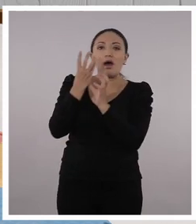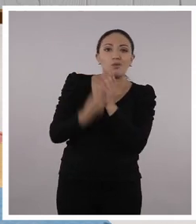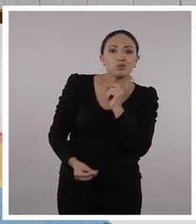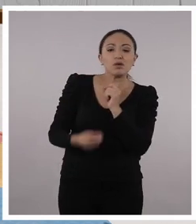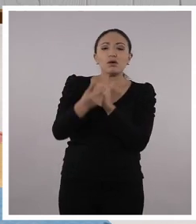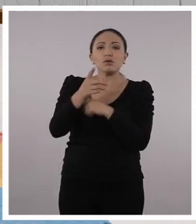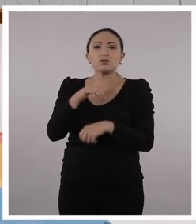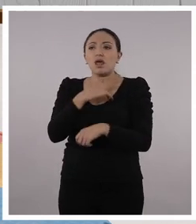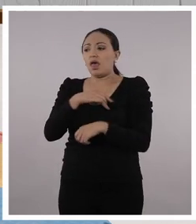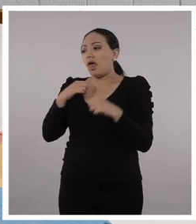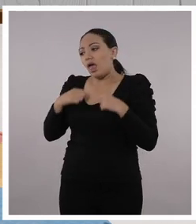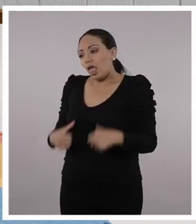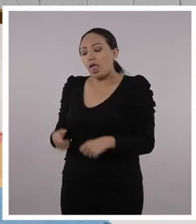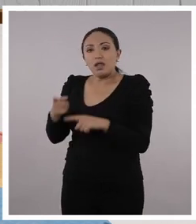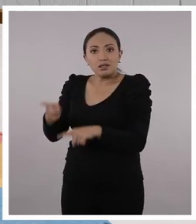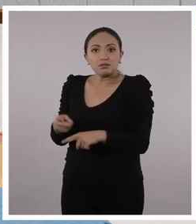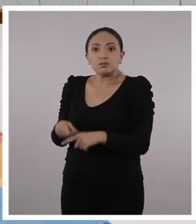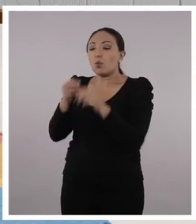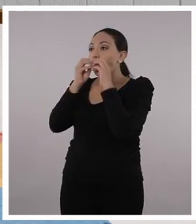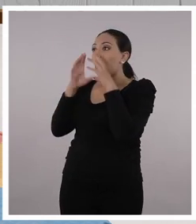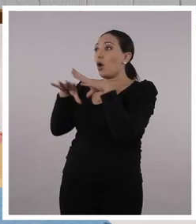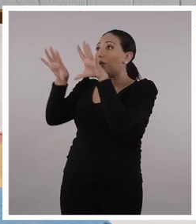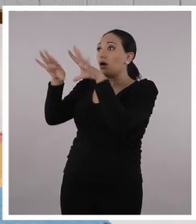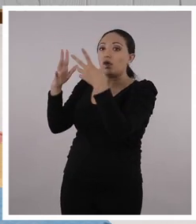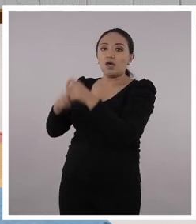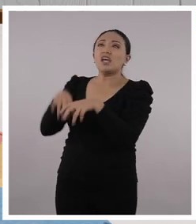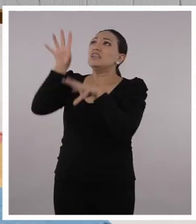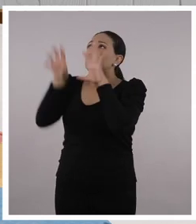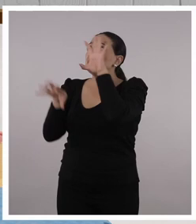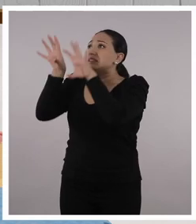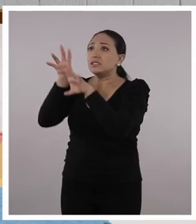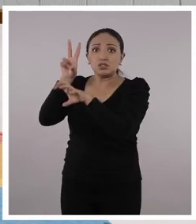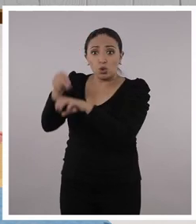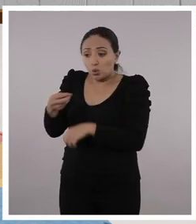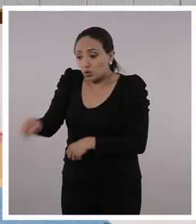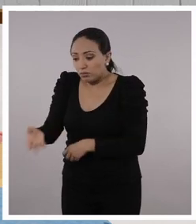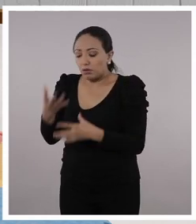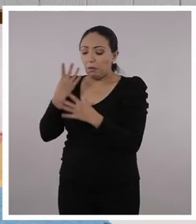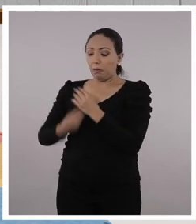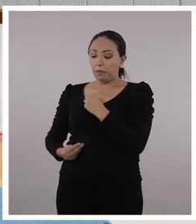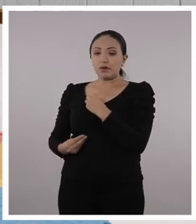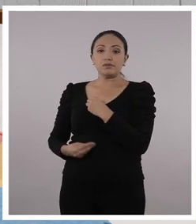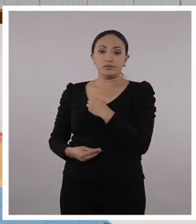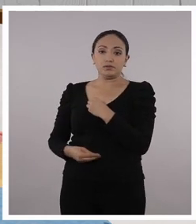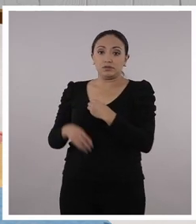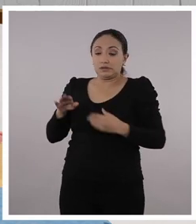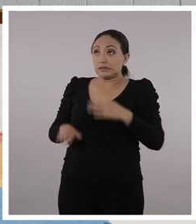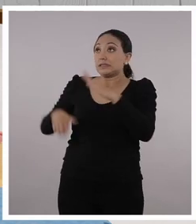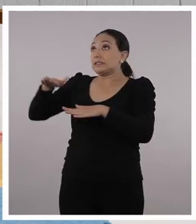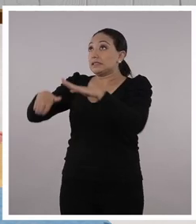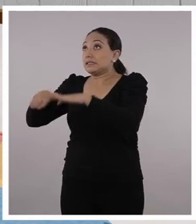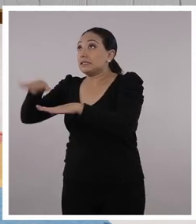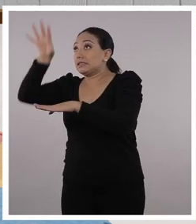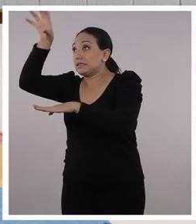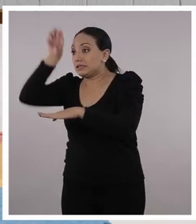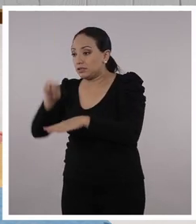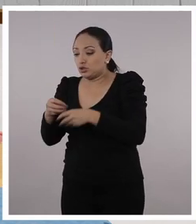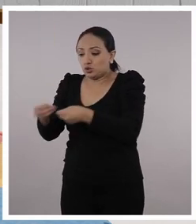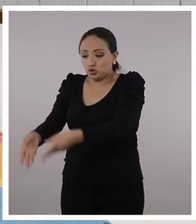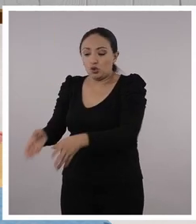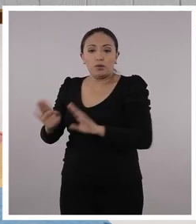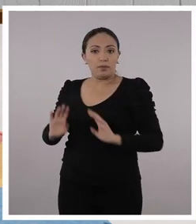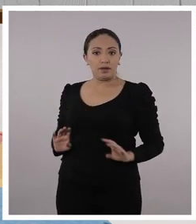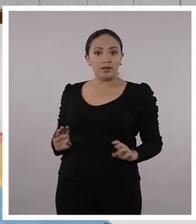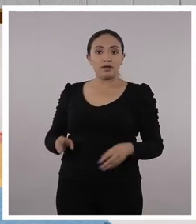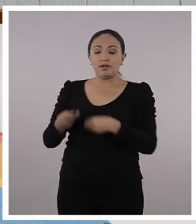frustración, porque normalmente si dejamos ahí el globo y ellos quieren el globo y no se los damos, se van a frustrar. Entonces podemos trabajar esta posición unos